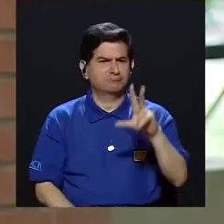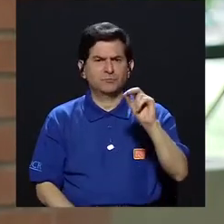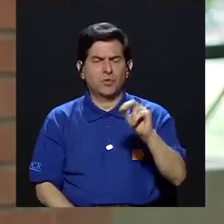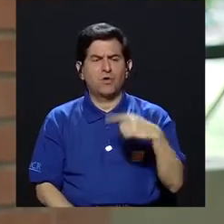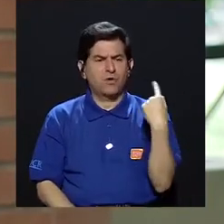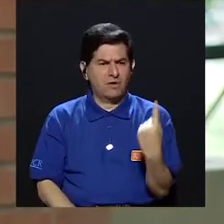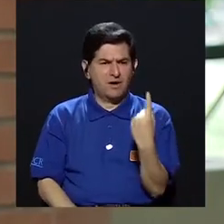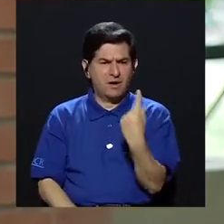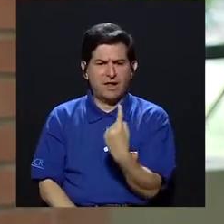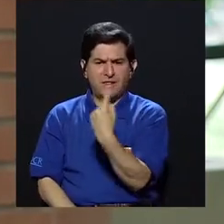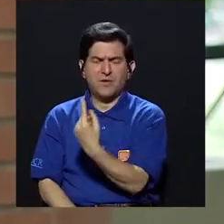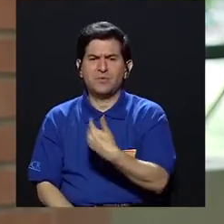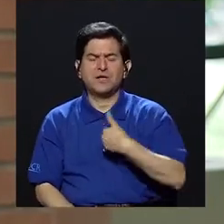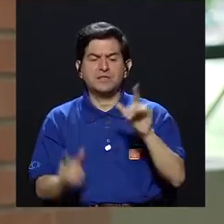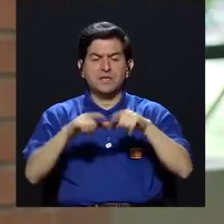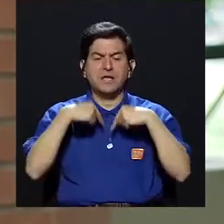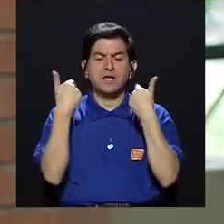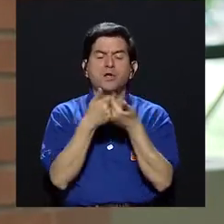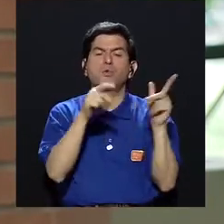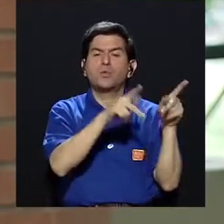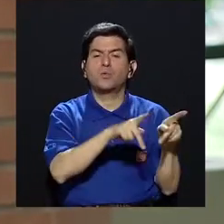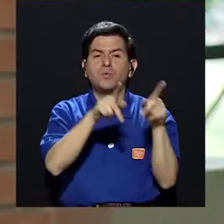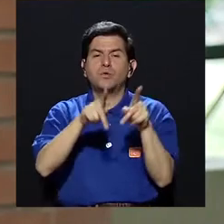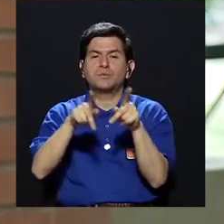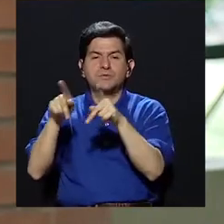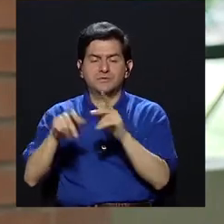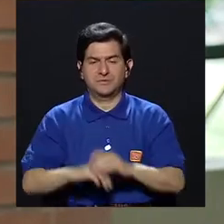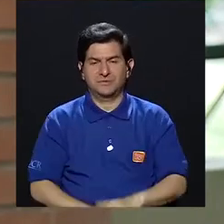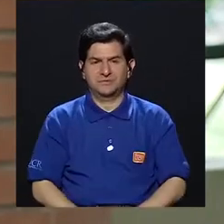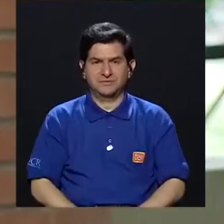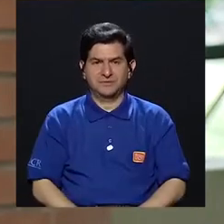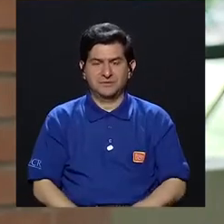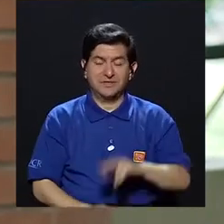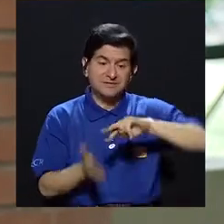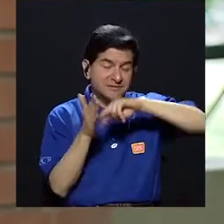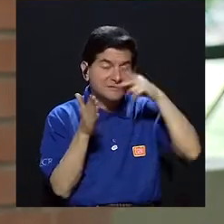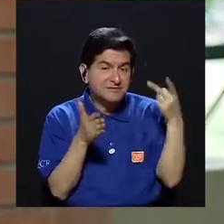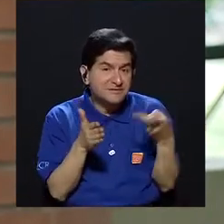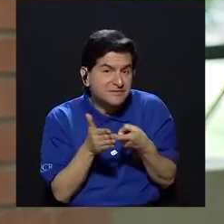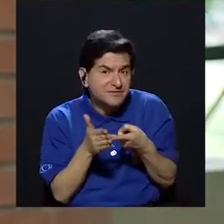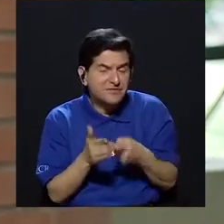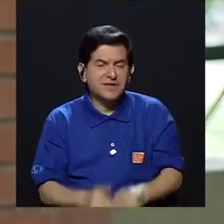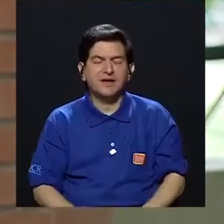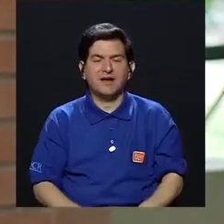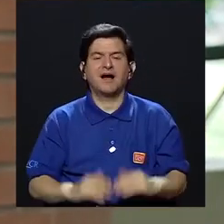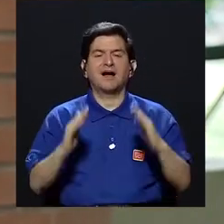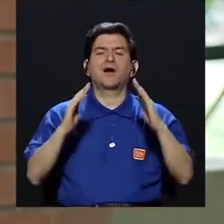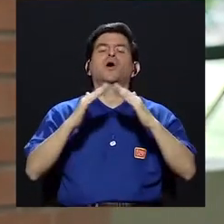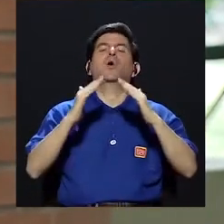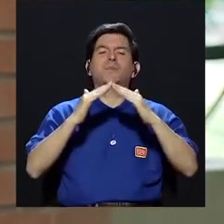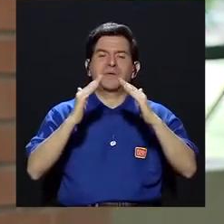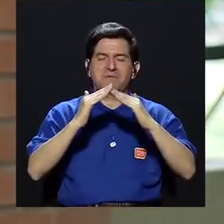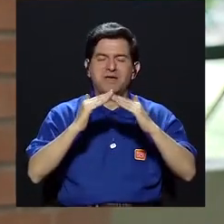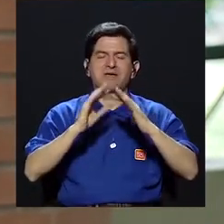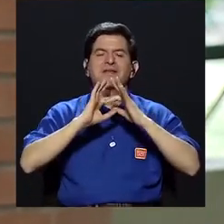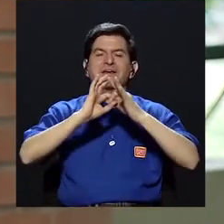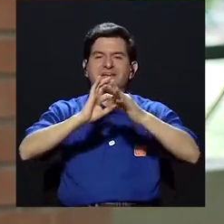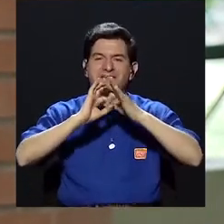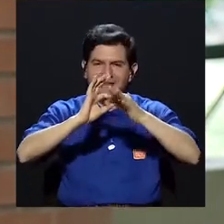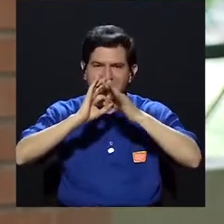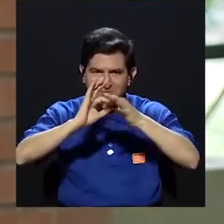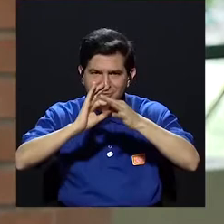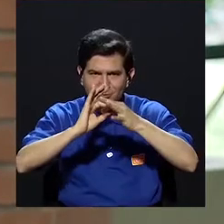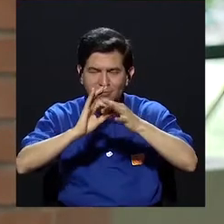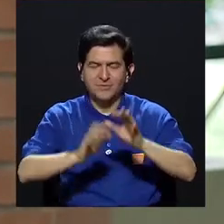Cada vivienda tiene un grupo de personas y implica convivencia, implica